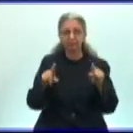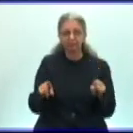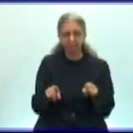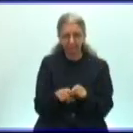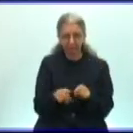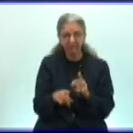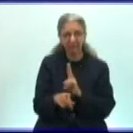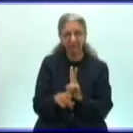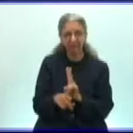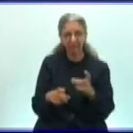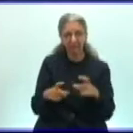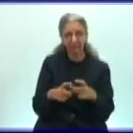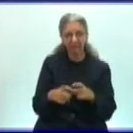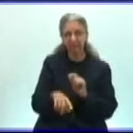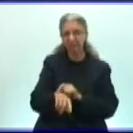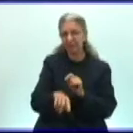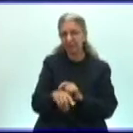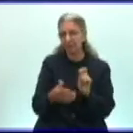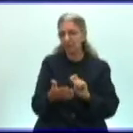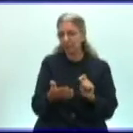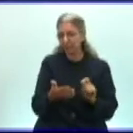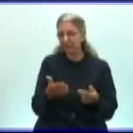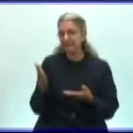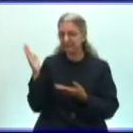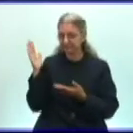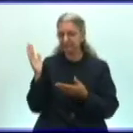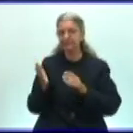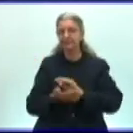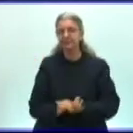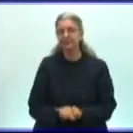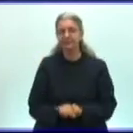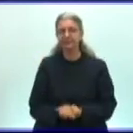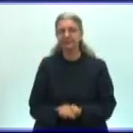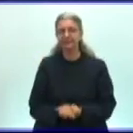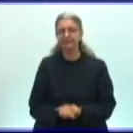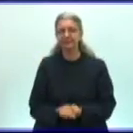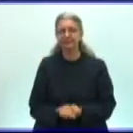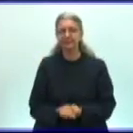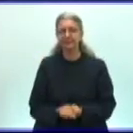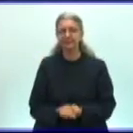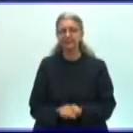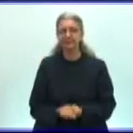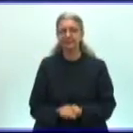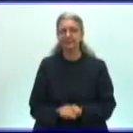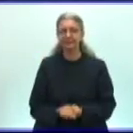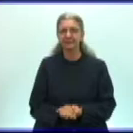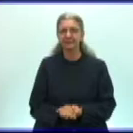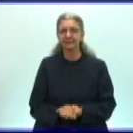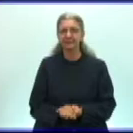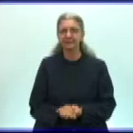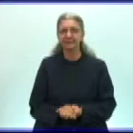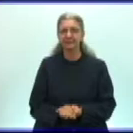voltímetro. Les vamos a dar un breve tiempo para que copien el diseño del circuito eléctrico.